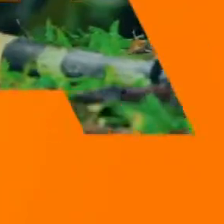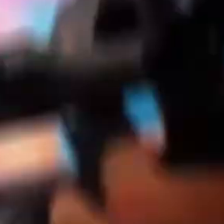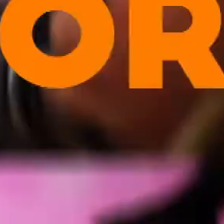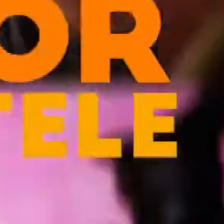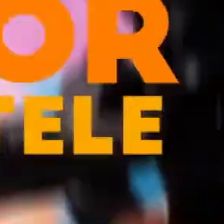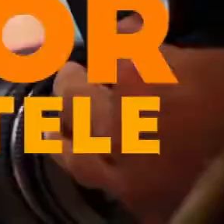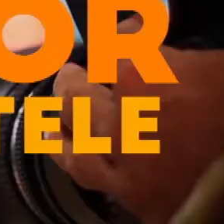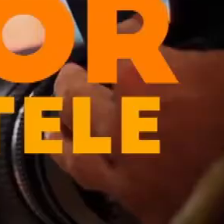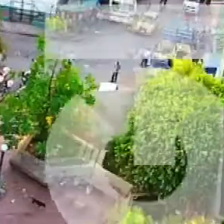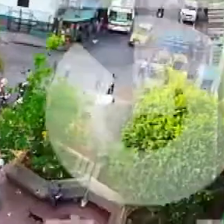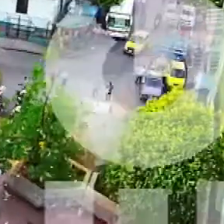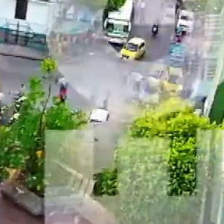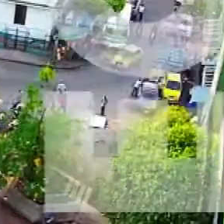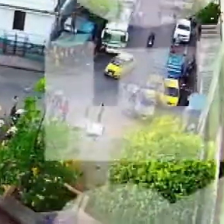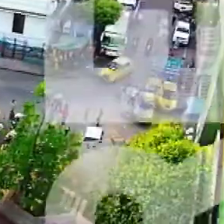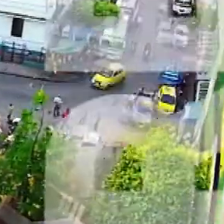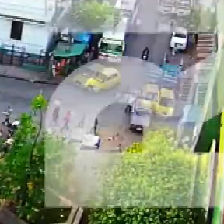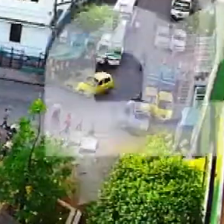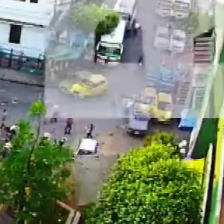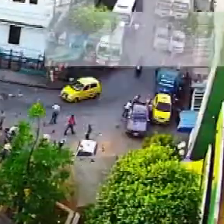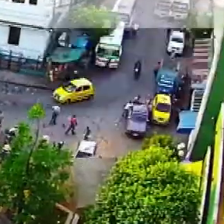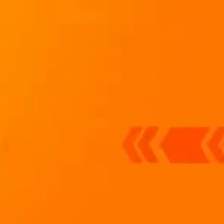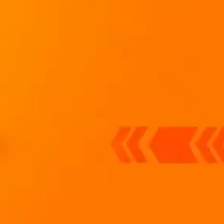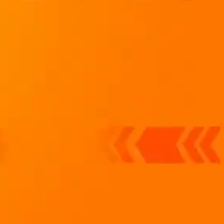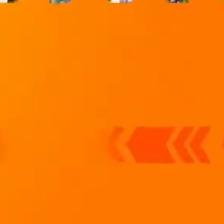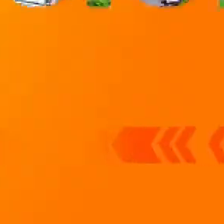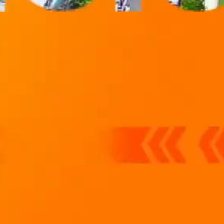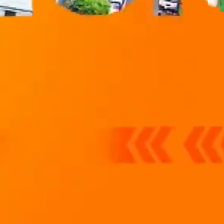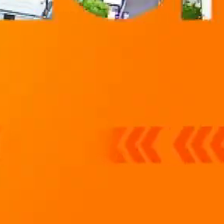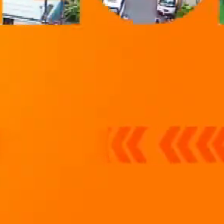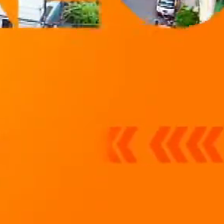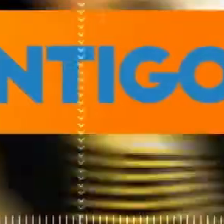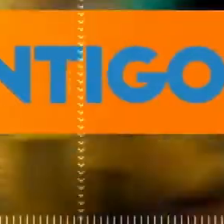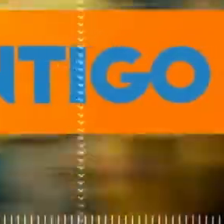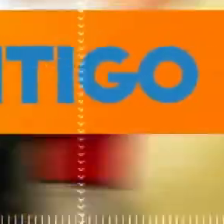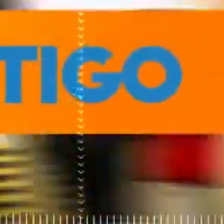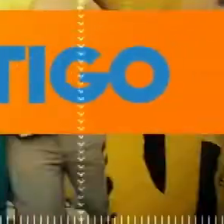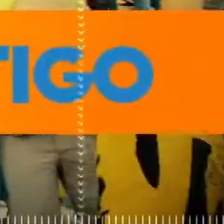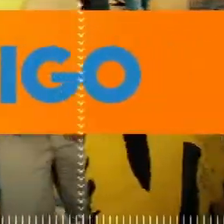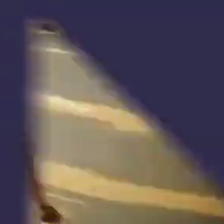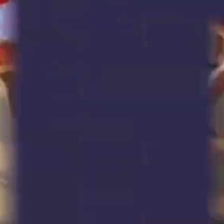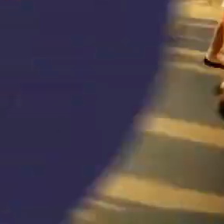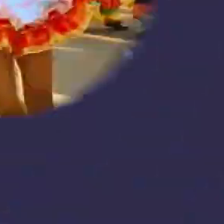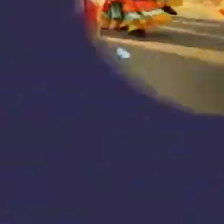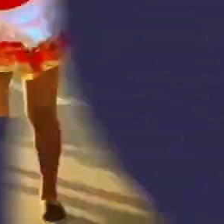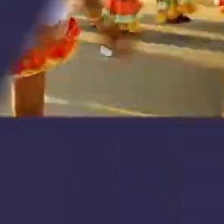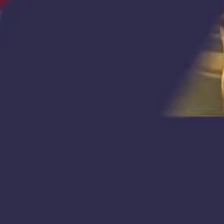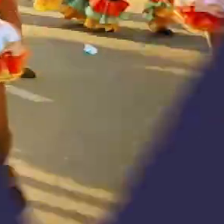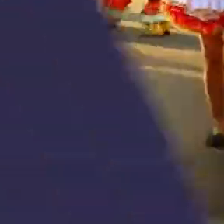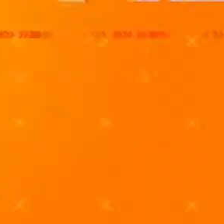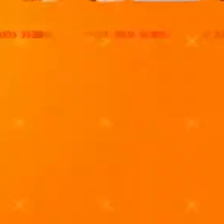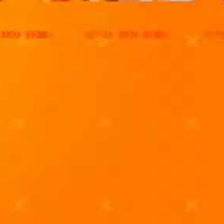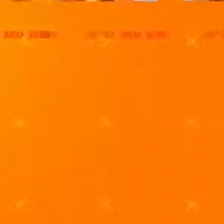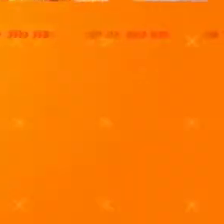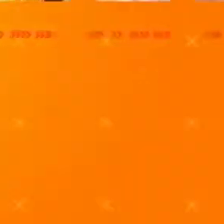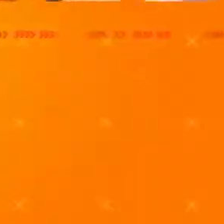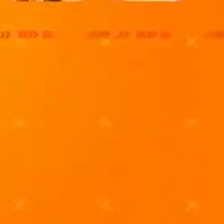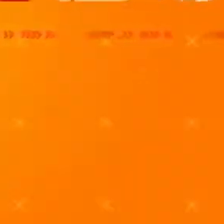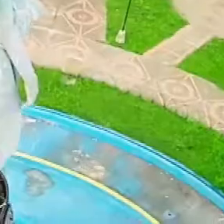vida, es la mejor tele de nuestra región, estamos contigo en el